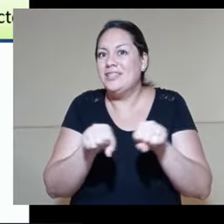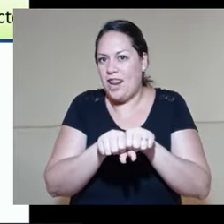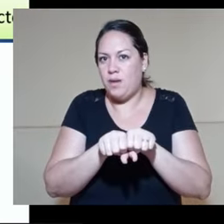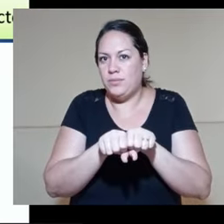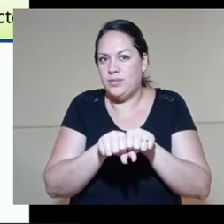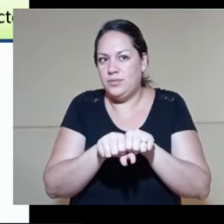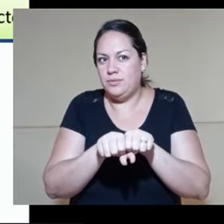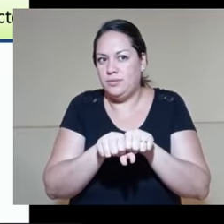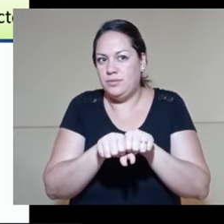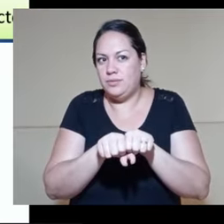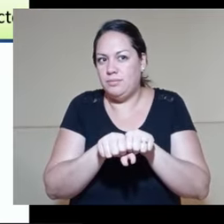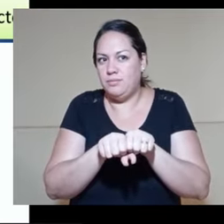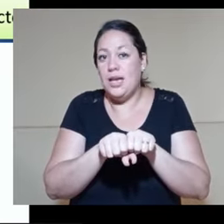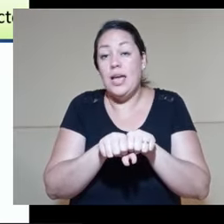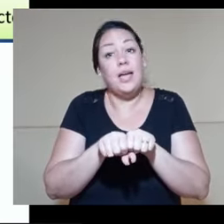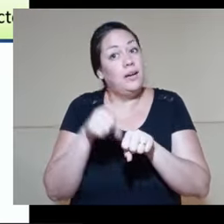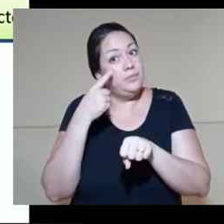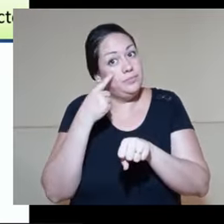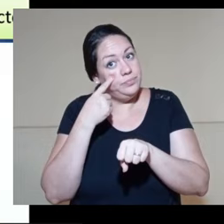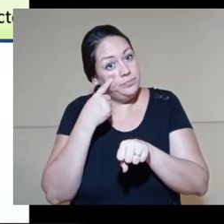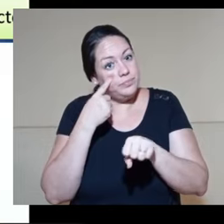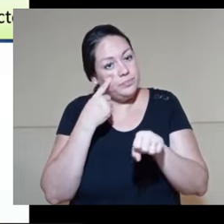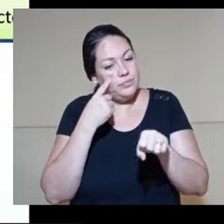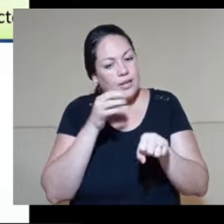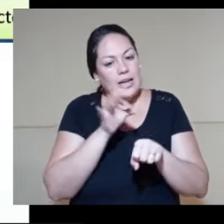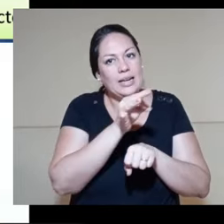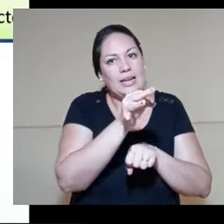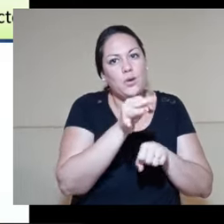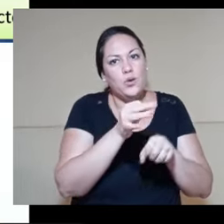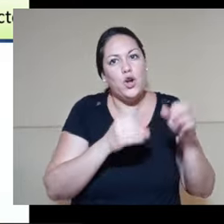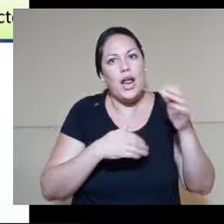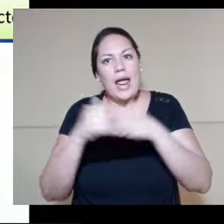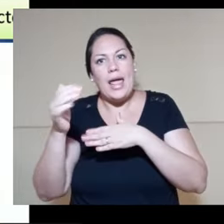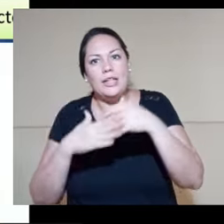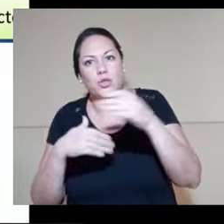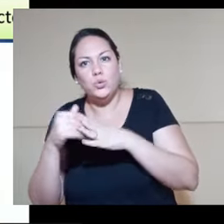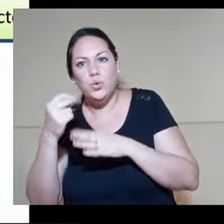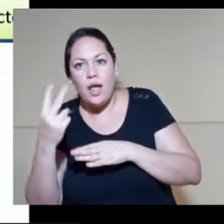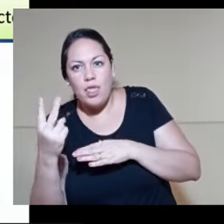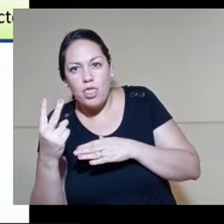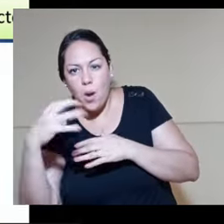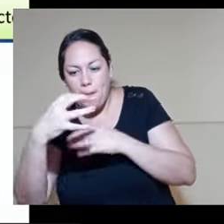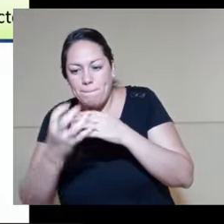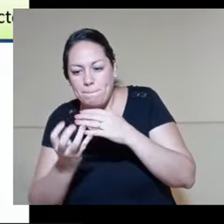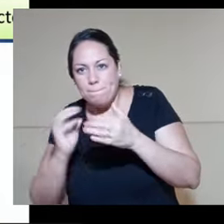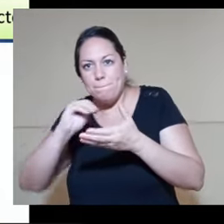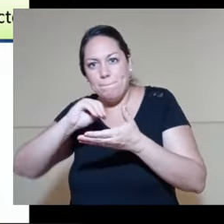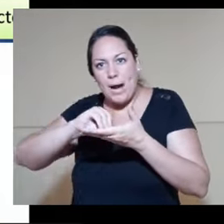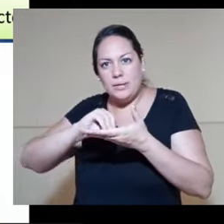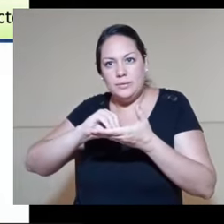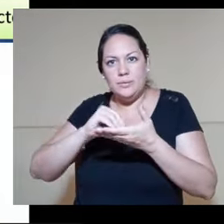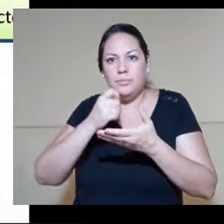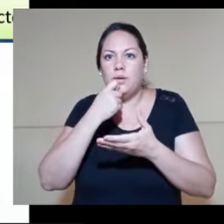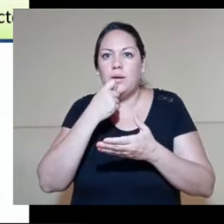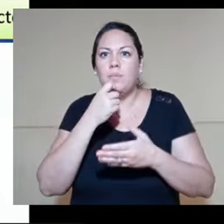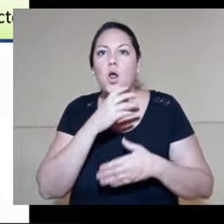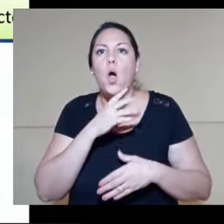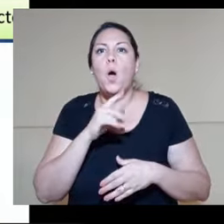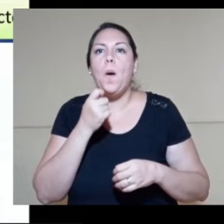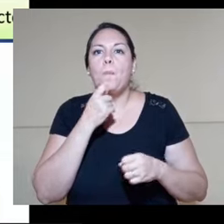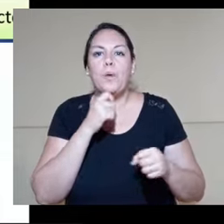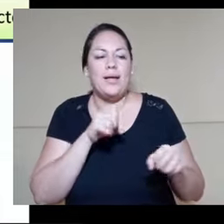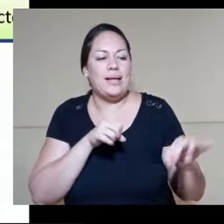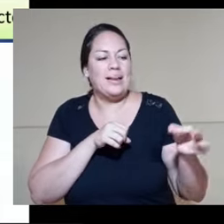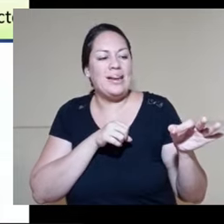neurona y eso se llama sinapsis. Pero las neuronas también se unen con dos estructuras más, que esto es importante y lo van a ver.